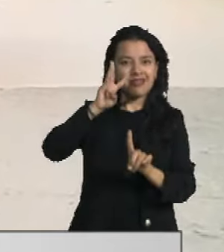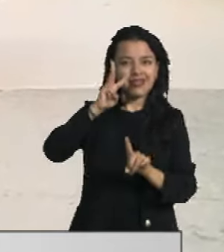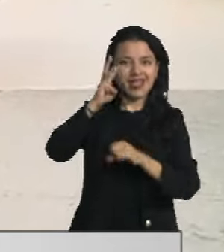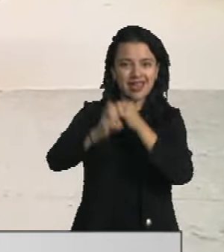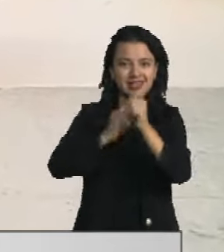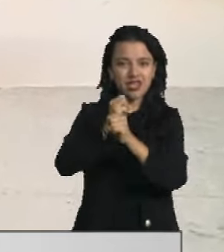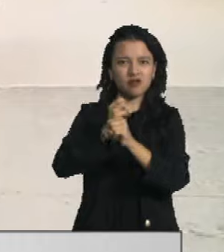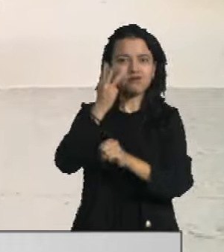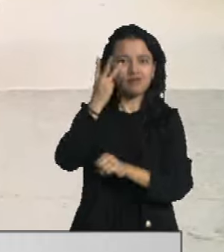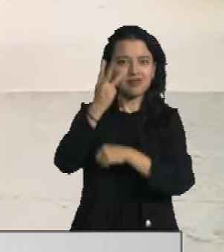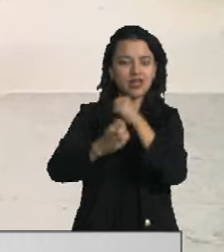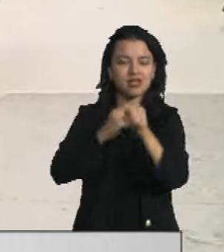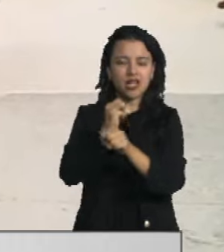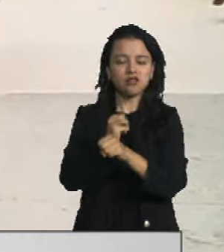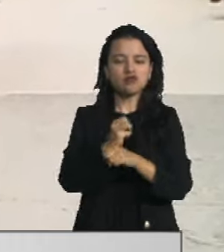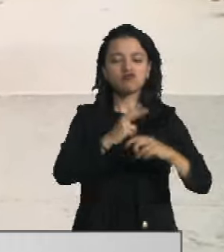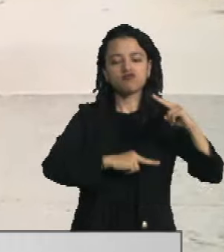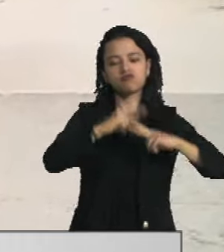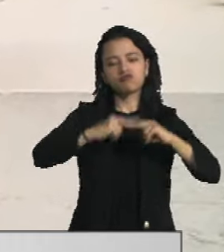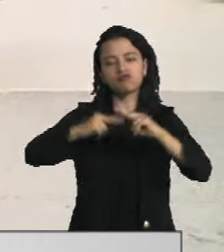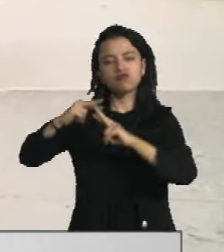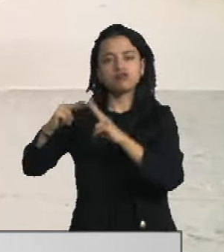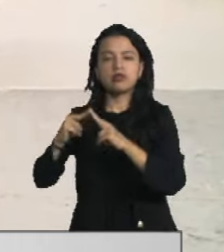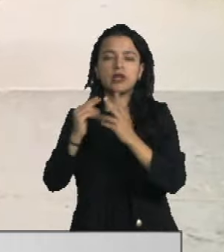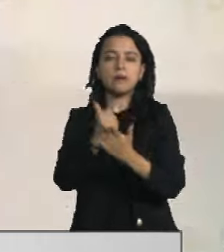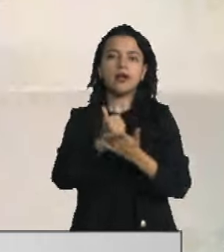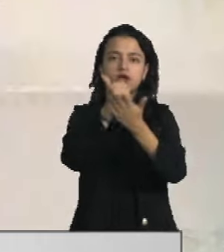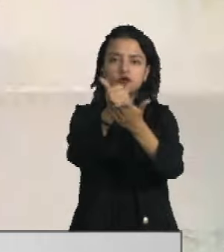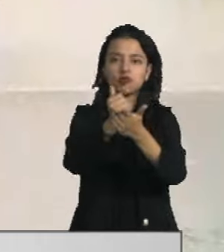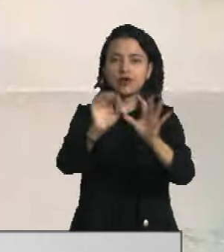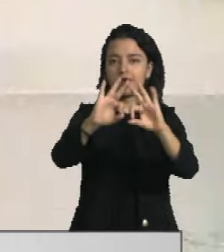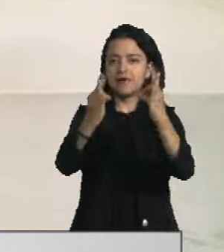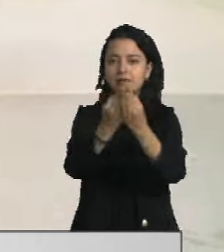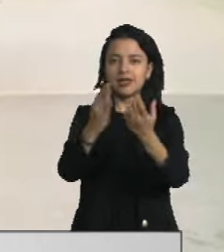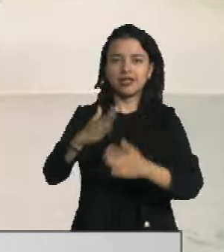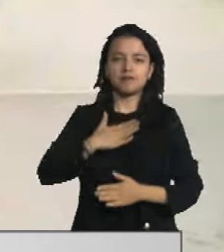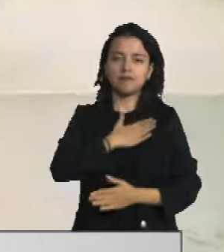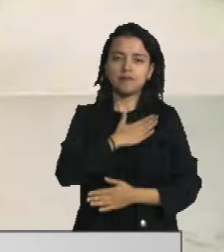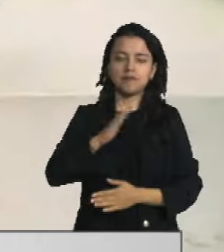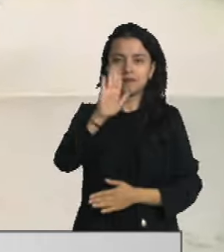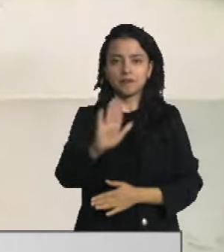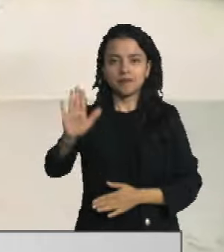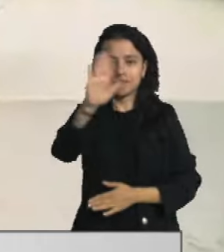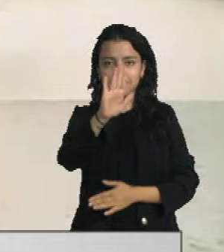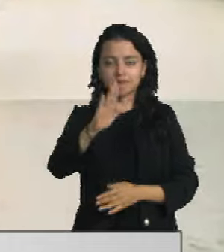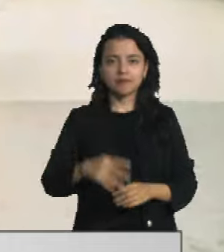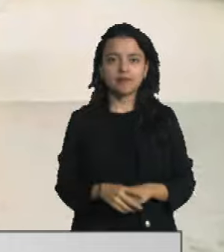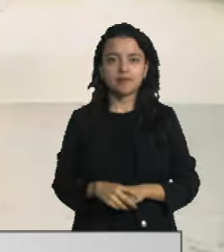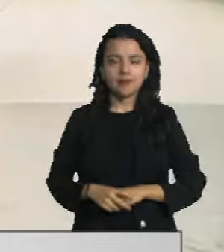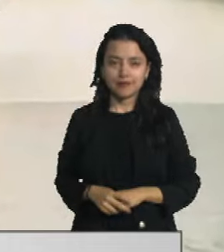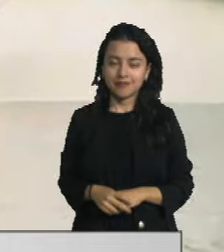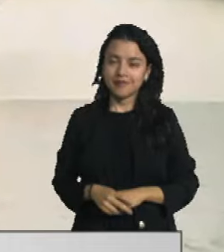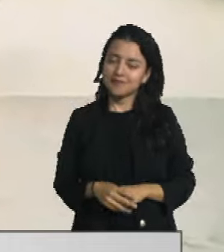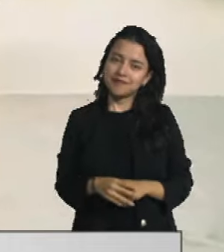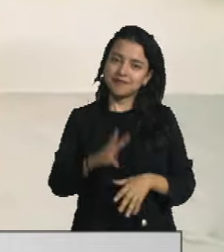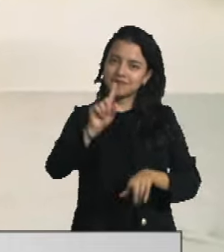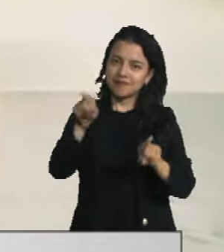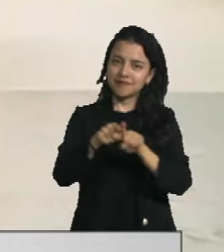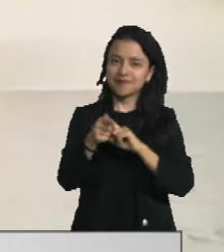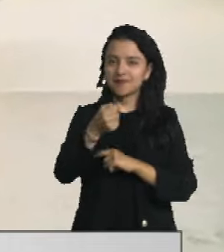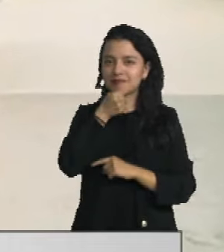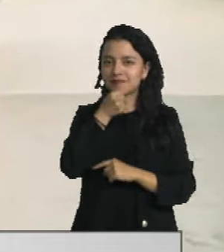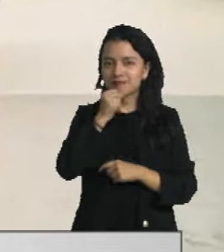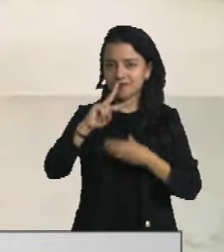y la idea es llegar a miles de familias bolivarenses beneficiarias. Con esta me despido desde Cartagena, Tatiana Rodríguez